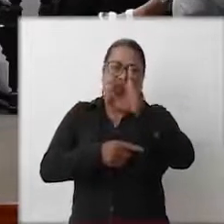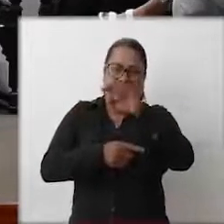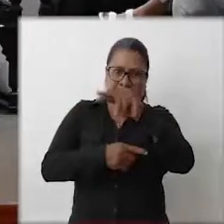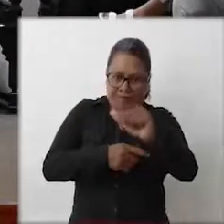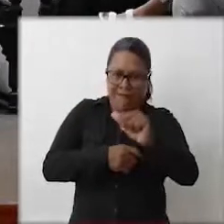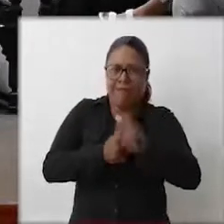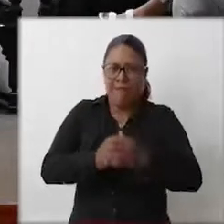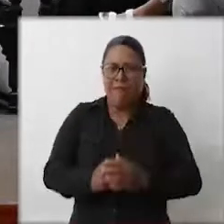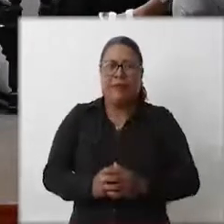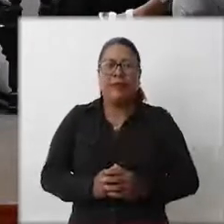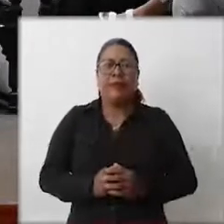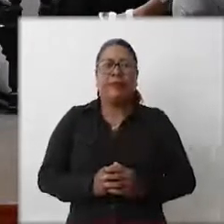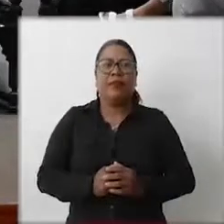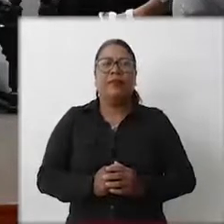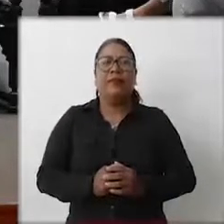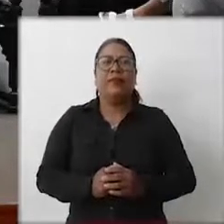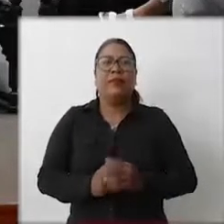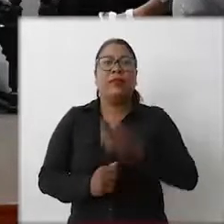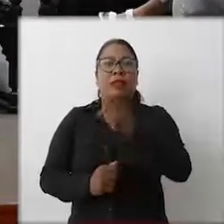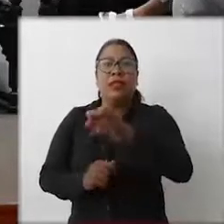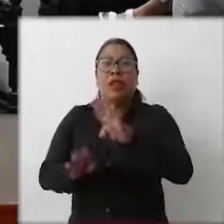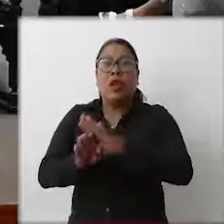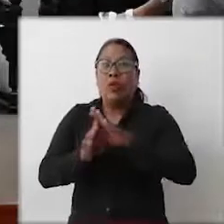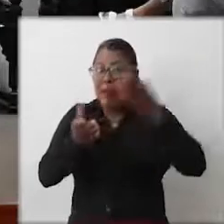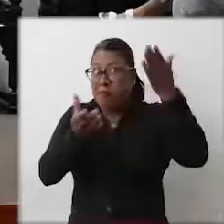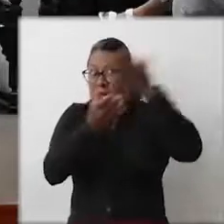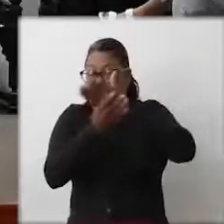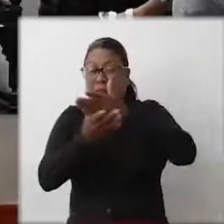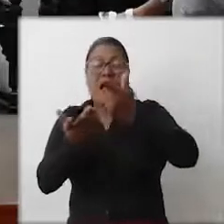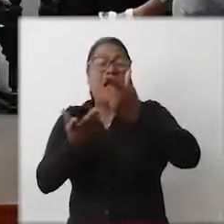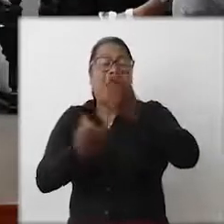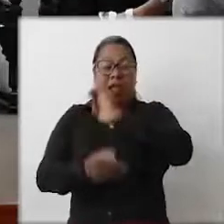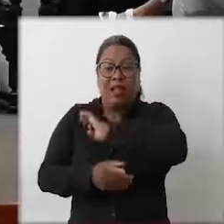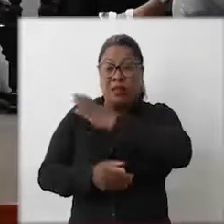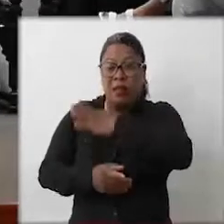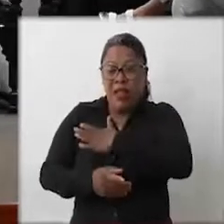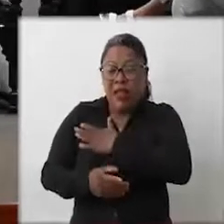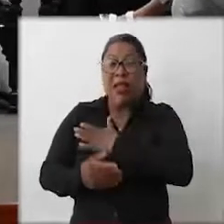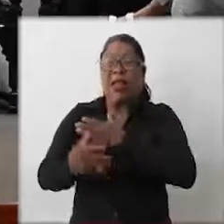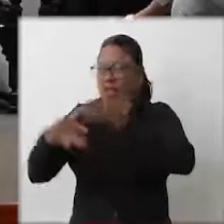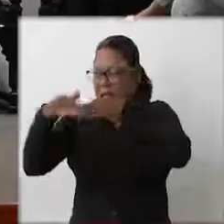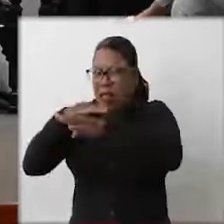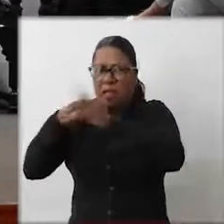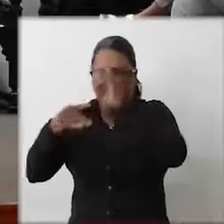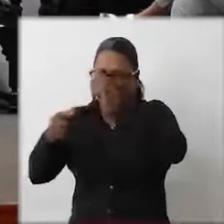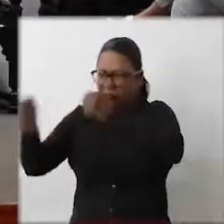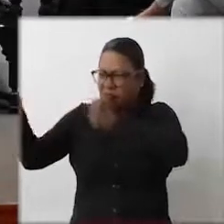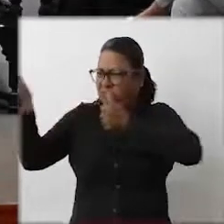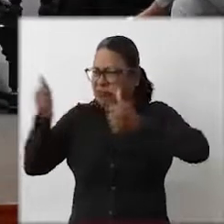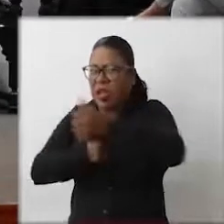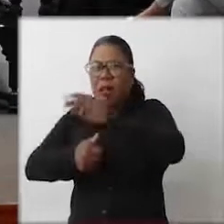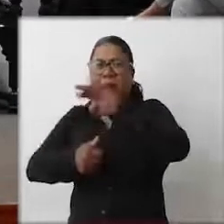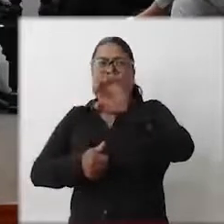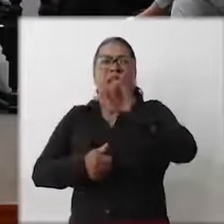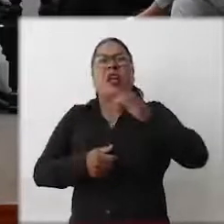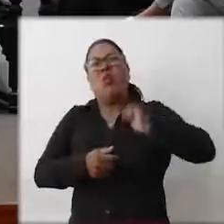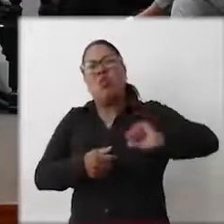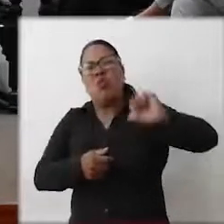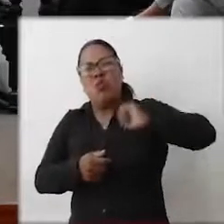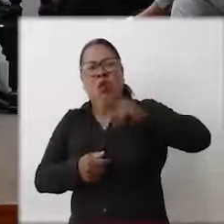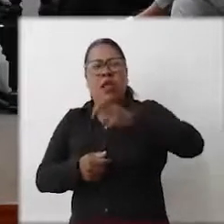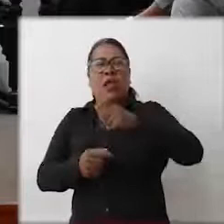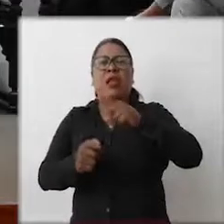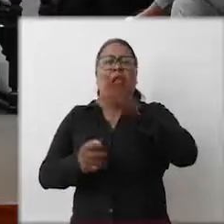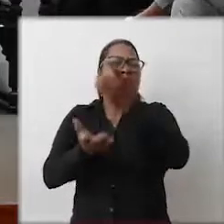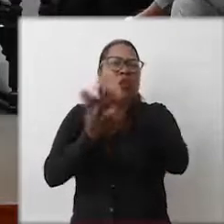militar, y Tlacatecutli, gobernador, el edificio del Teocalli, templo, hoy iglesia de San Juan de Dios.